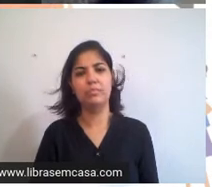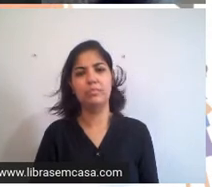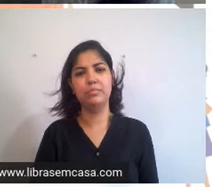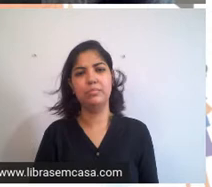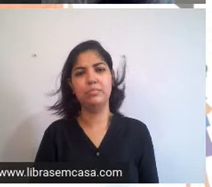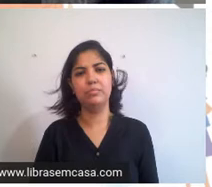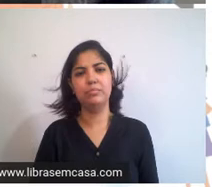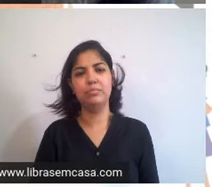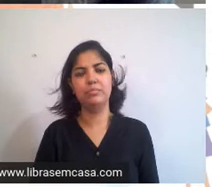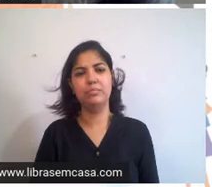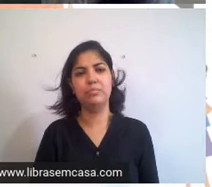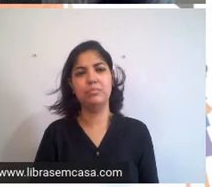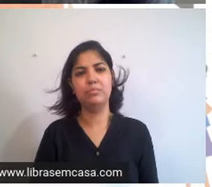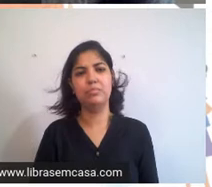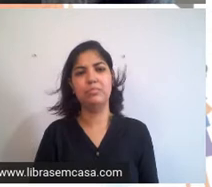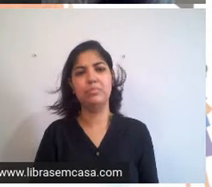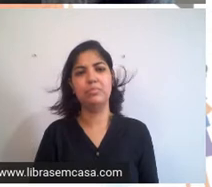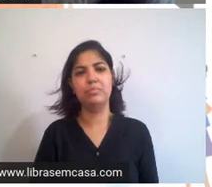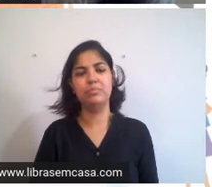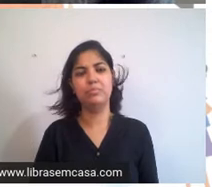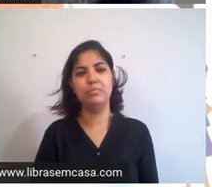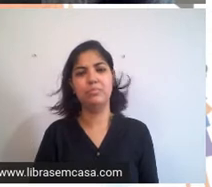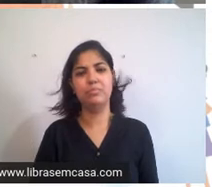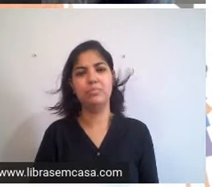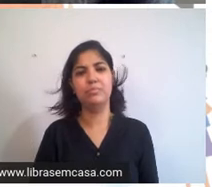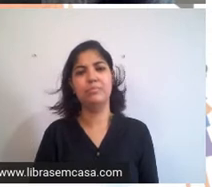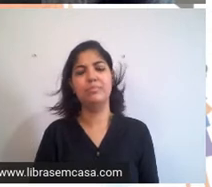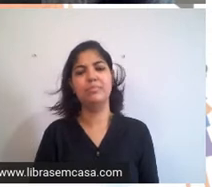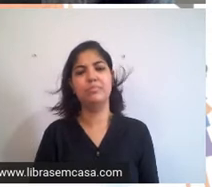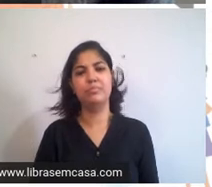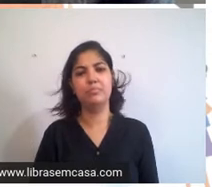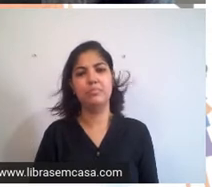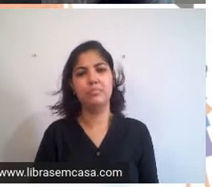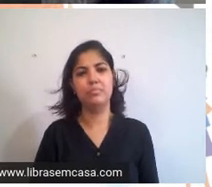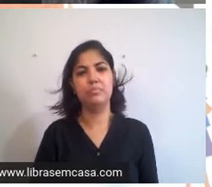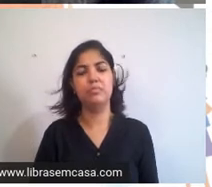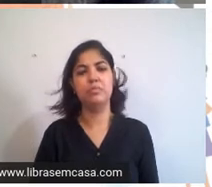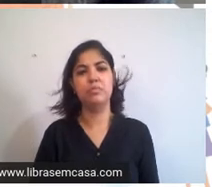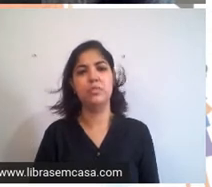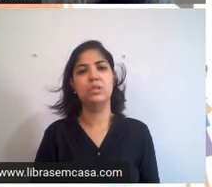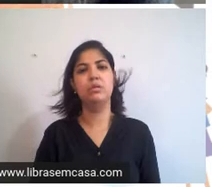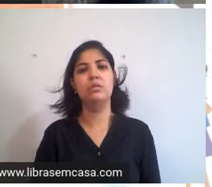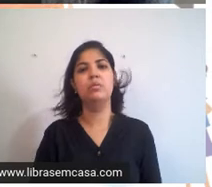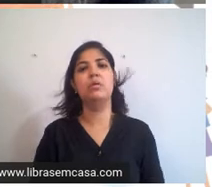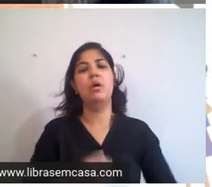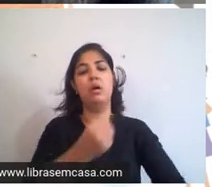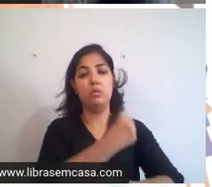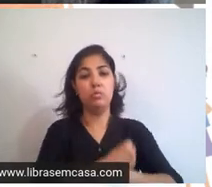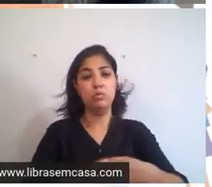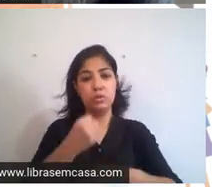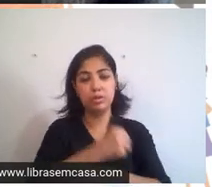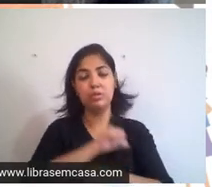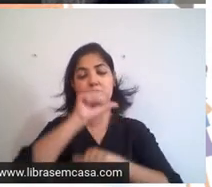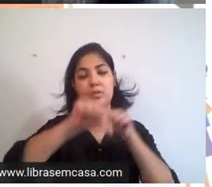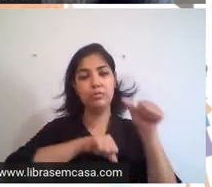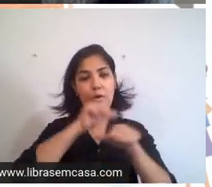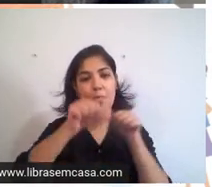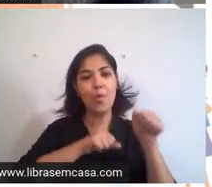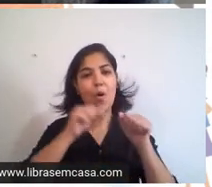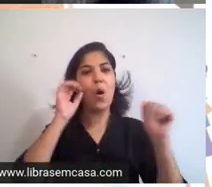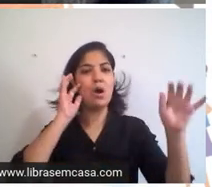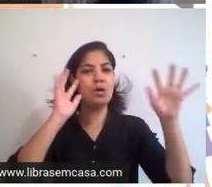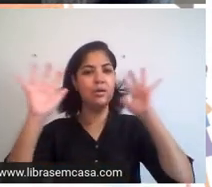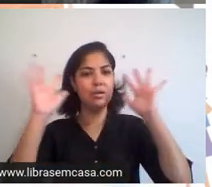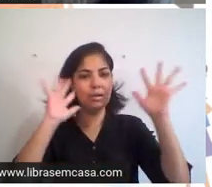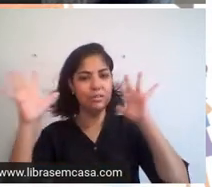encontraron eso, un acto emancipatorio, creativo, vincular, íntimo, en cocinar mientras estaban encerrados en